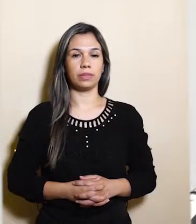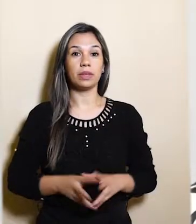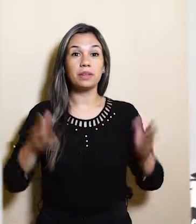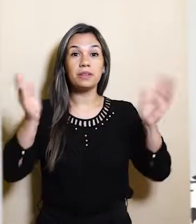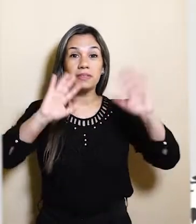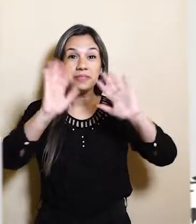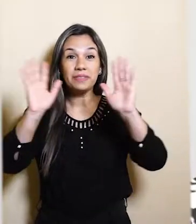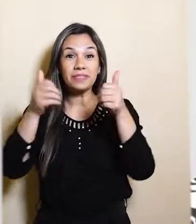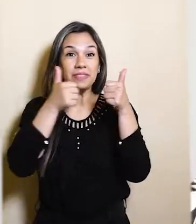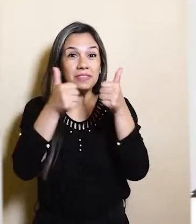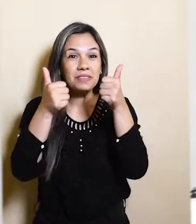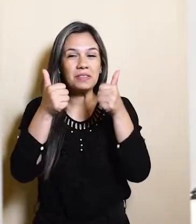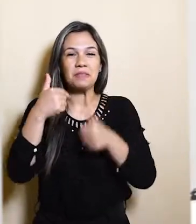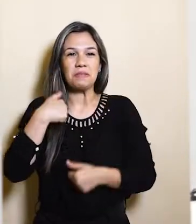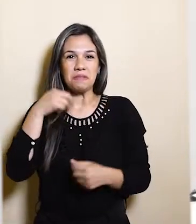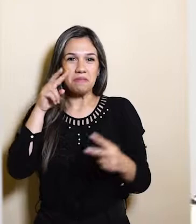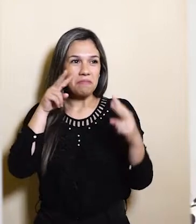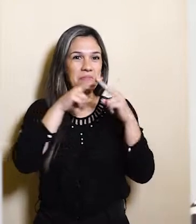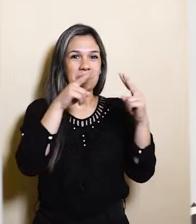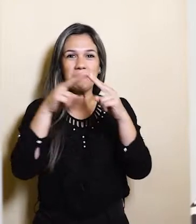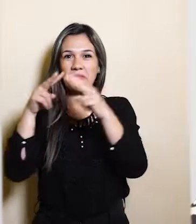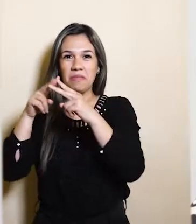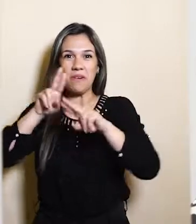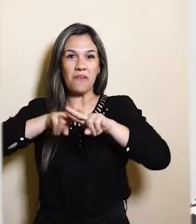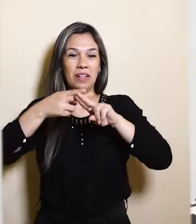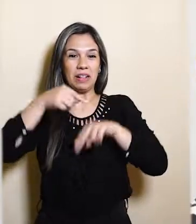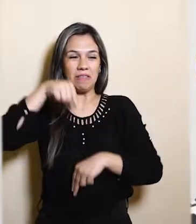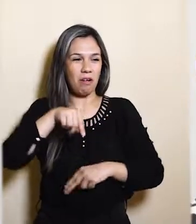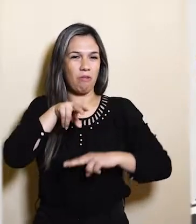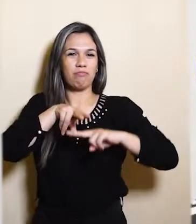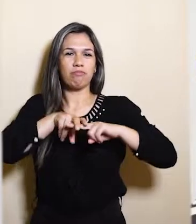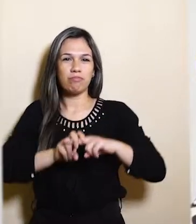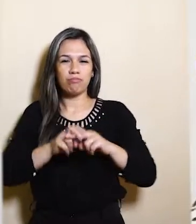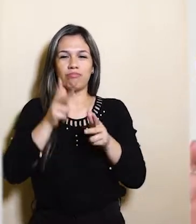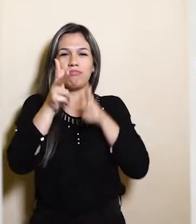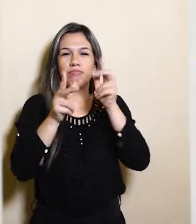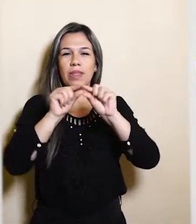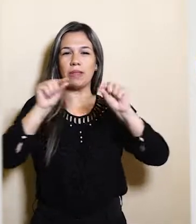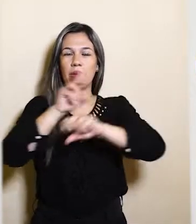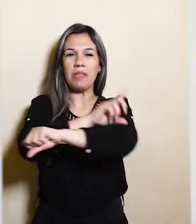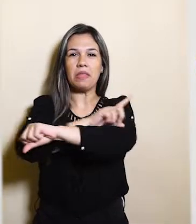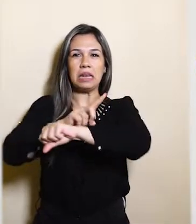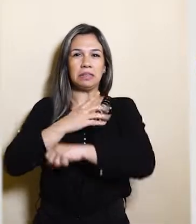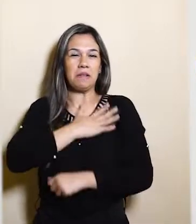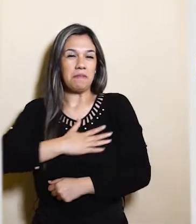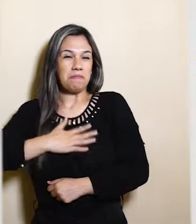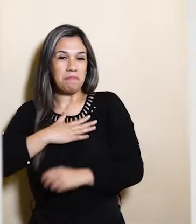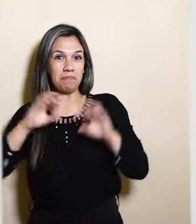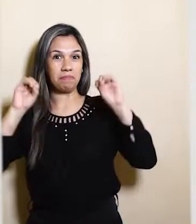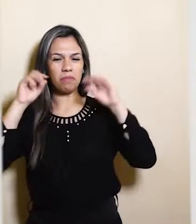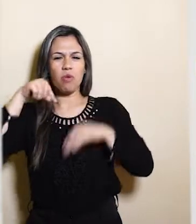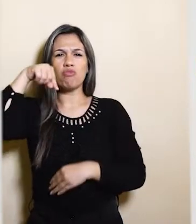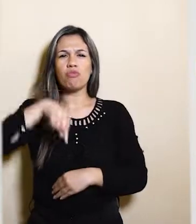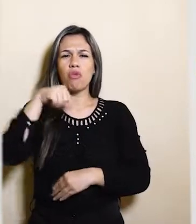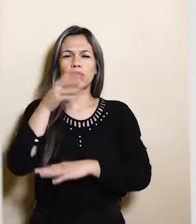Bueno, hola, ¿cómo están? Un gusto enorme volver a encontrarme con todos ustedes en este sofá de tus derechos para una charla imperdible el día